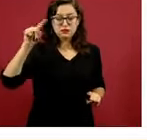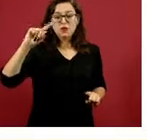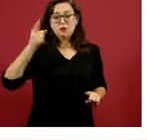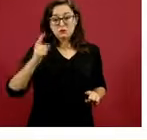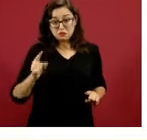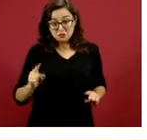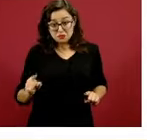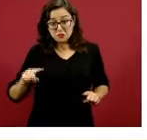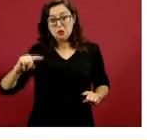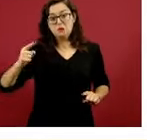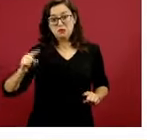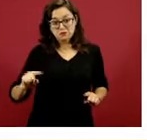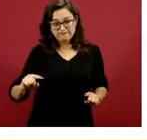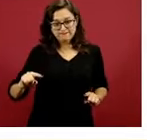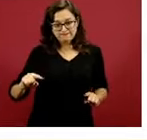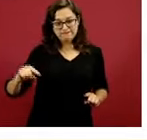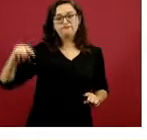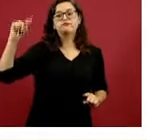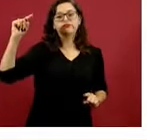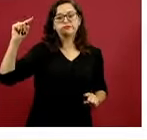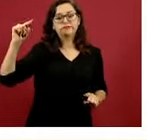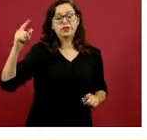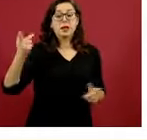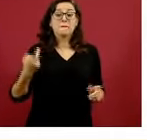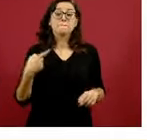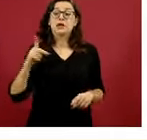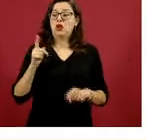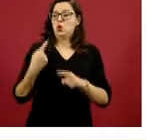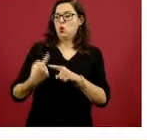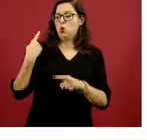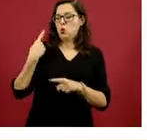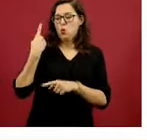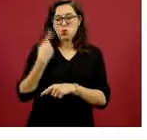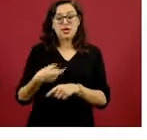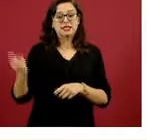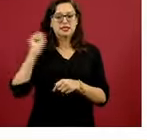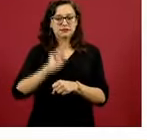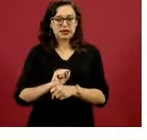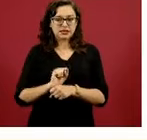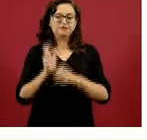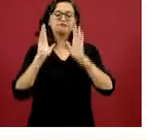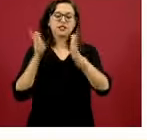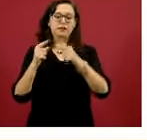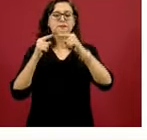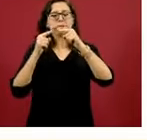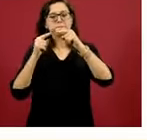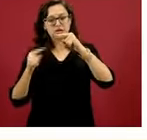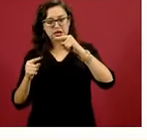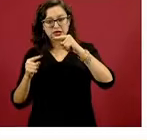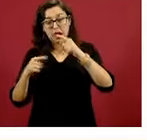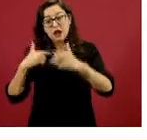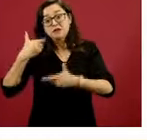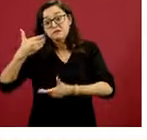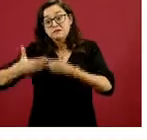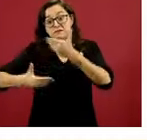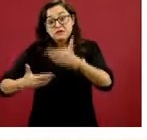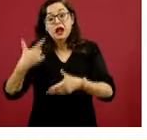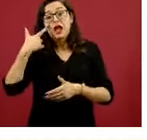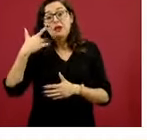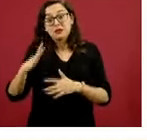semanas, pero felizmente, digamos, en la última semana se ha visto este descenso, y ya veremos en las próximas semanas si